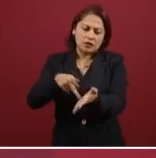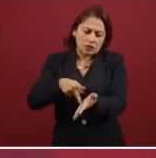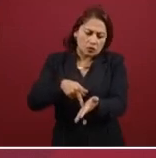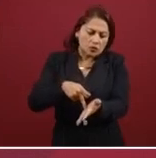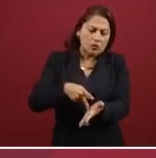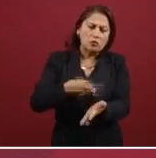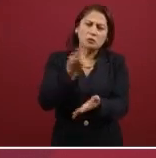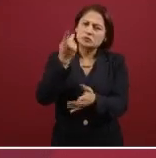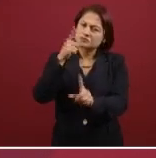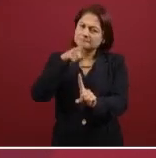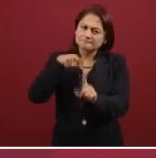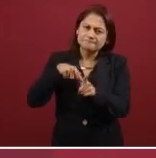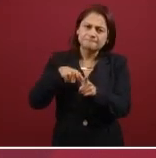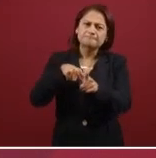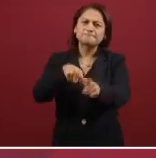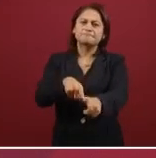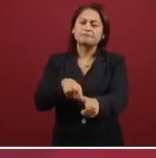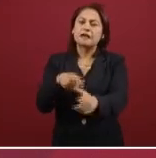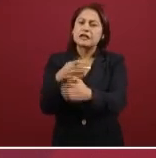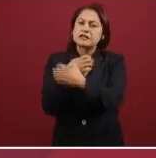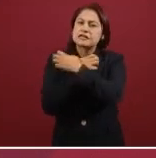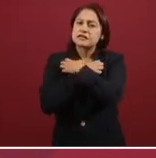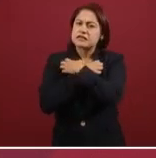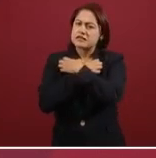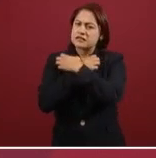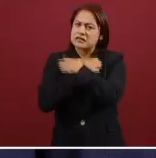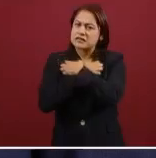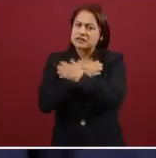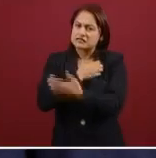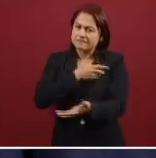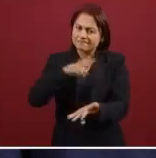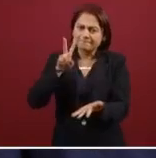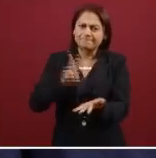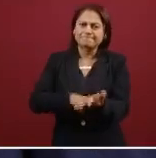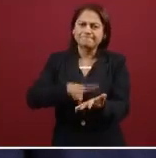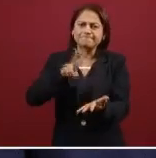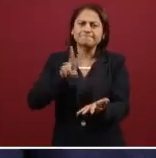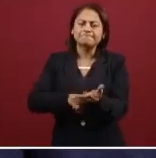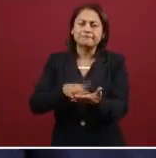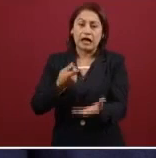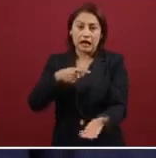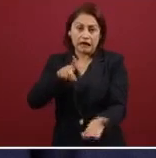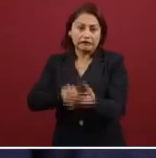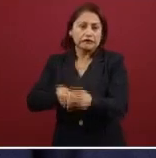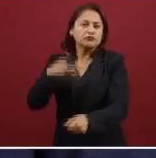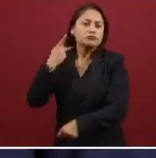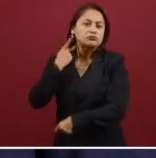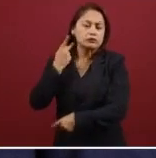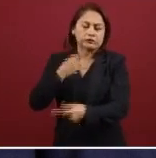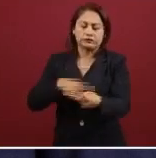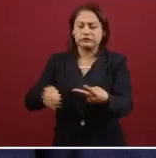no solo en la política, en la economía, en las finanzas.